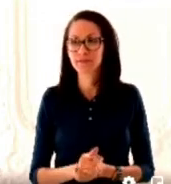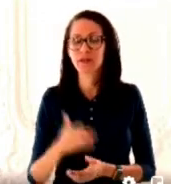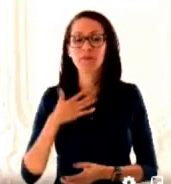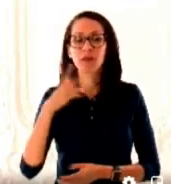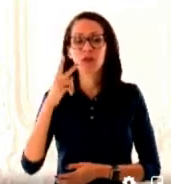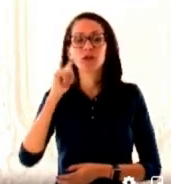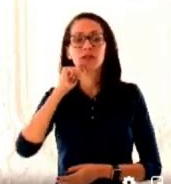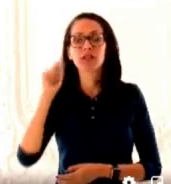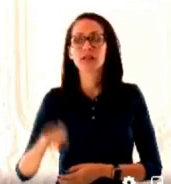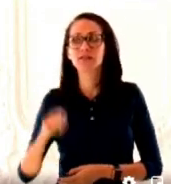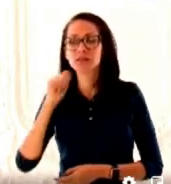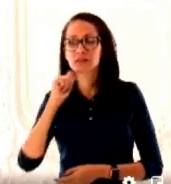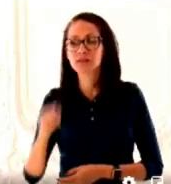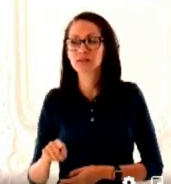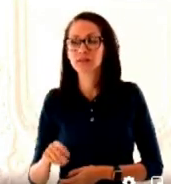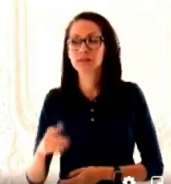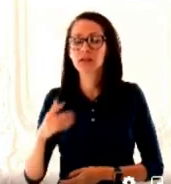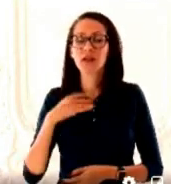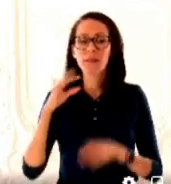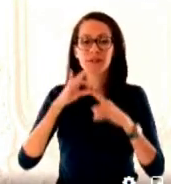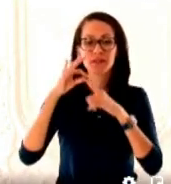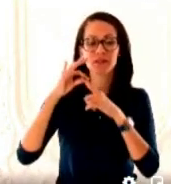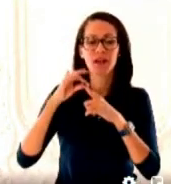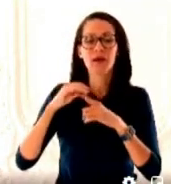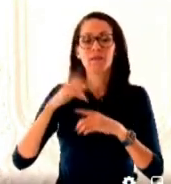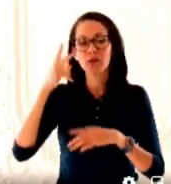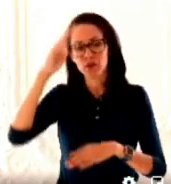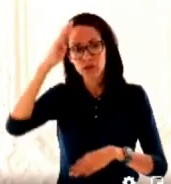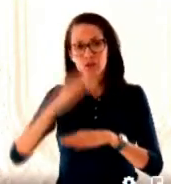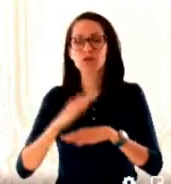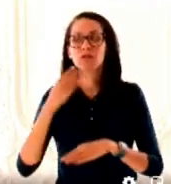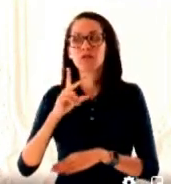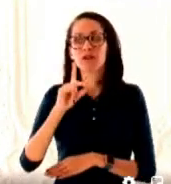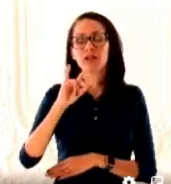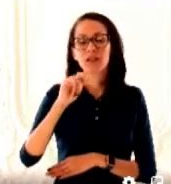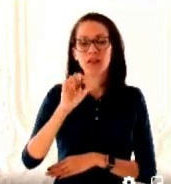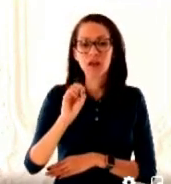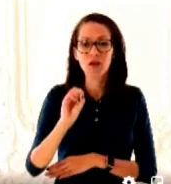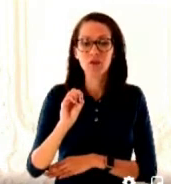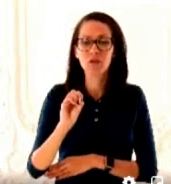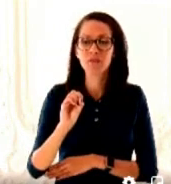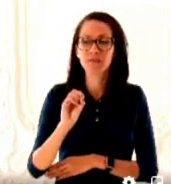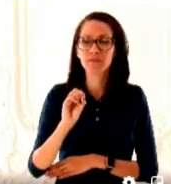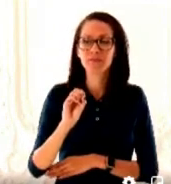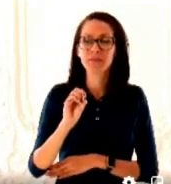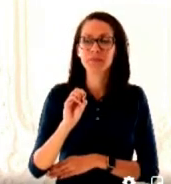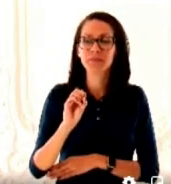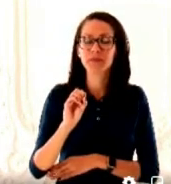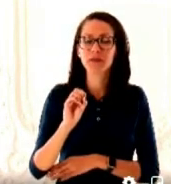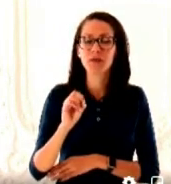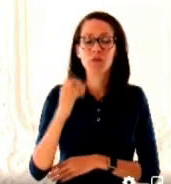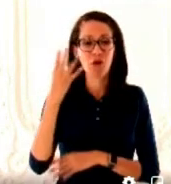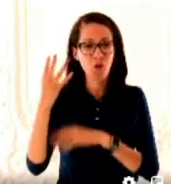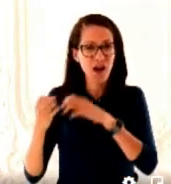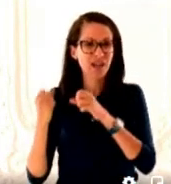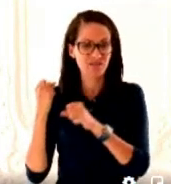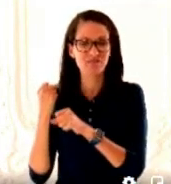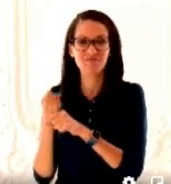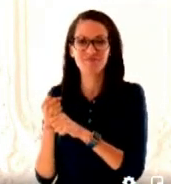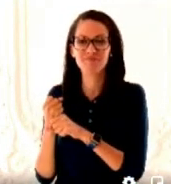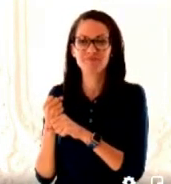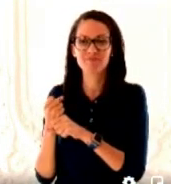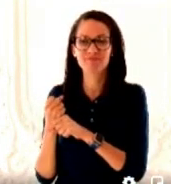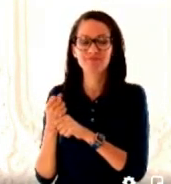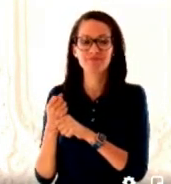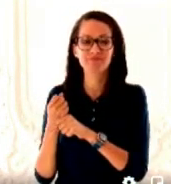tías y un saludo especial a mis 2 hijos, a Diego y a Alejandra Lavoy. Por los pasados 4 años, tuve